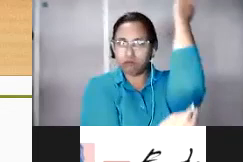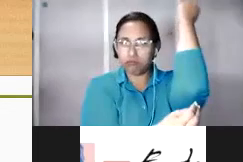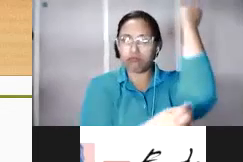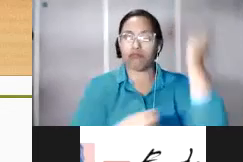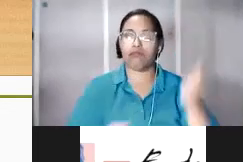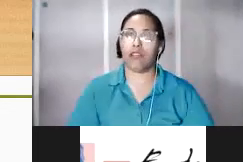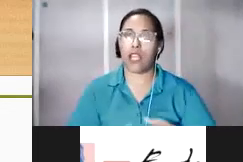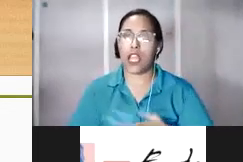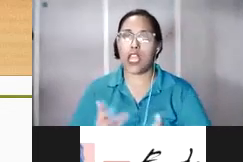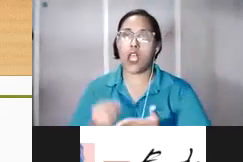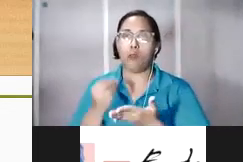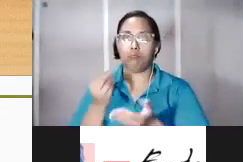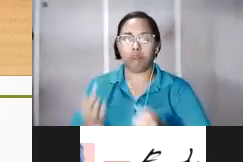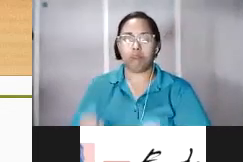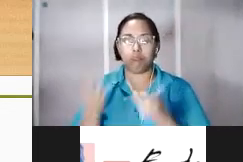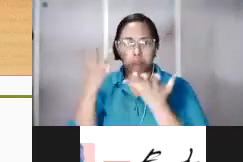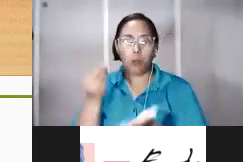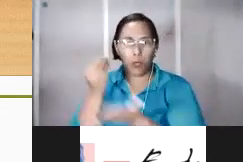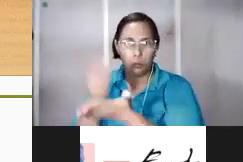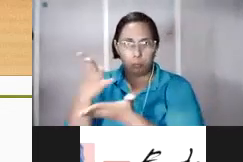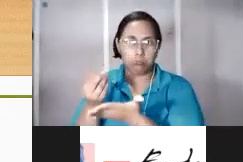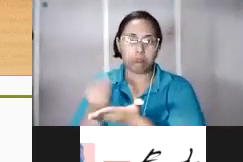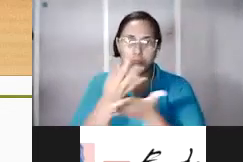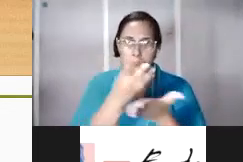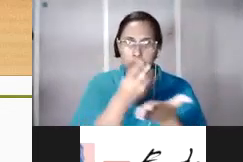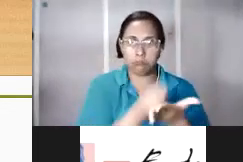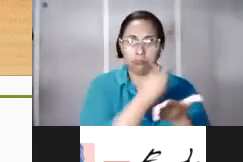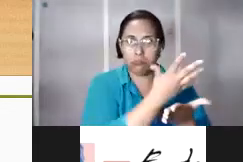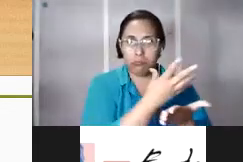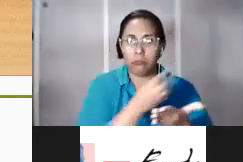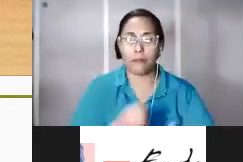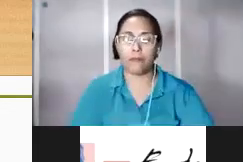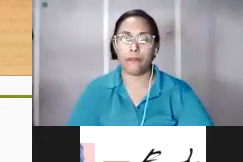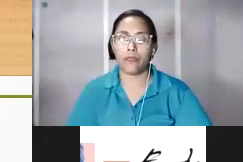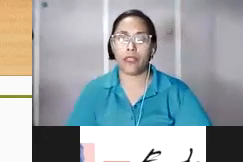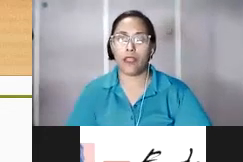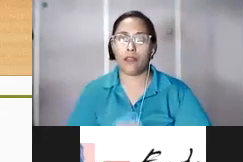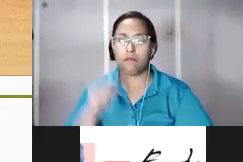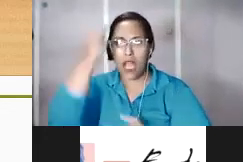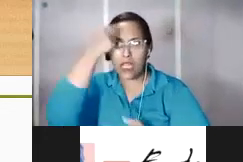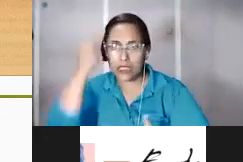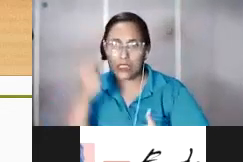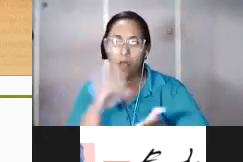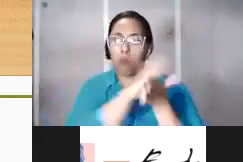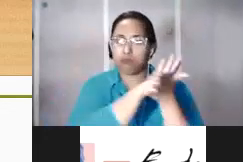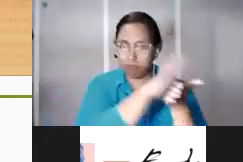que recibirían. Por ejemplo, para el centavo escolar,